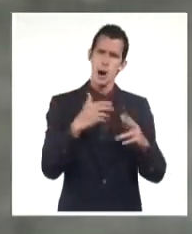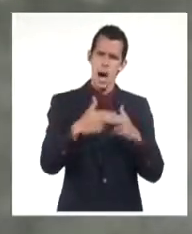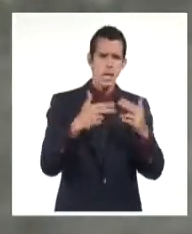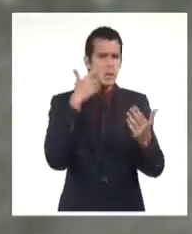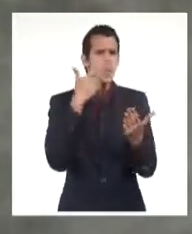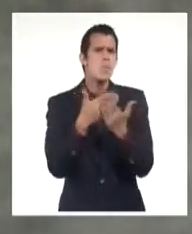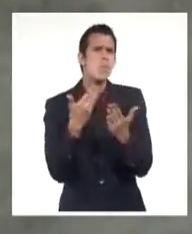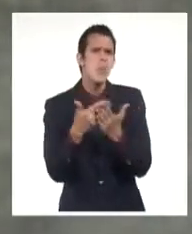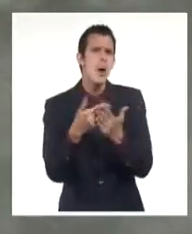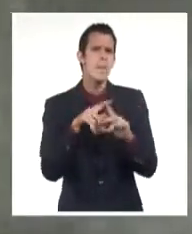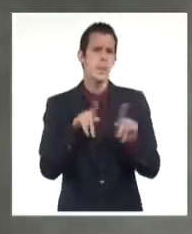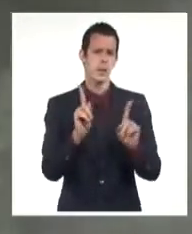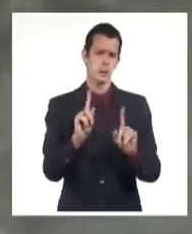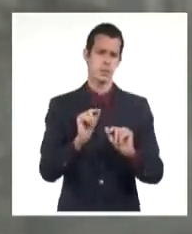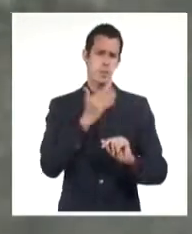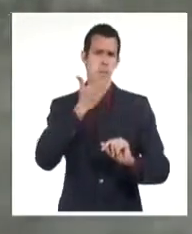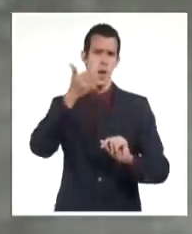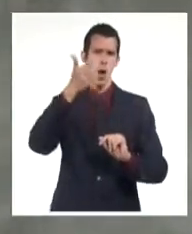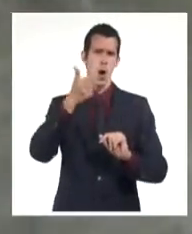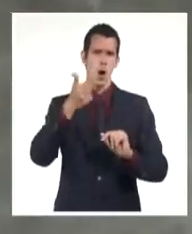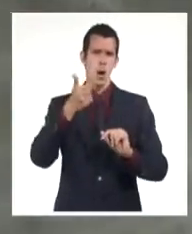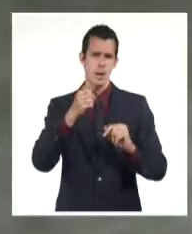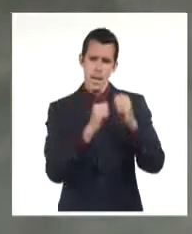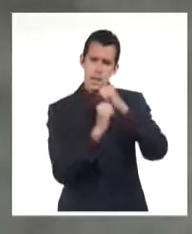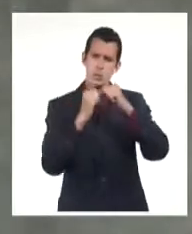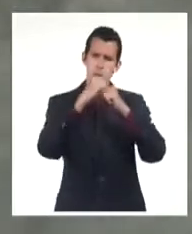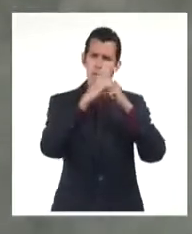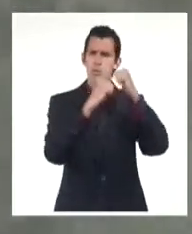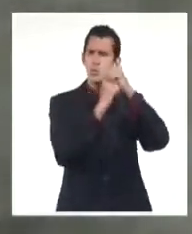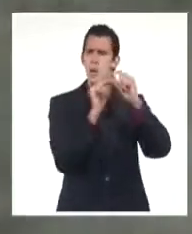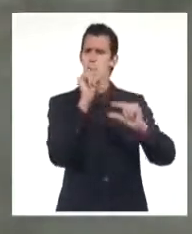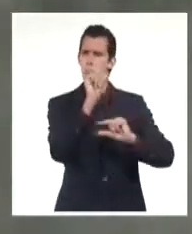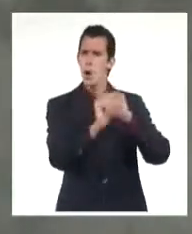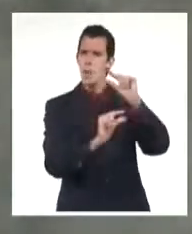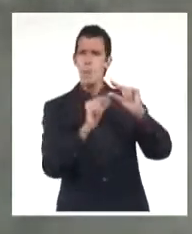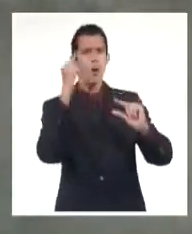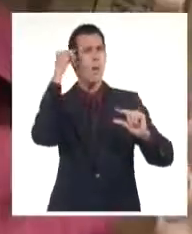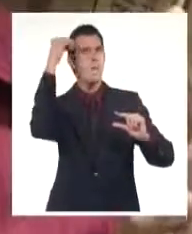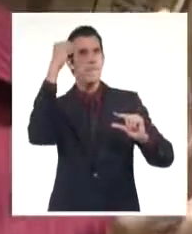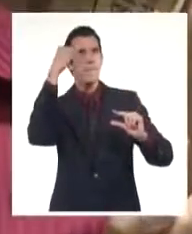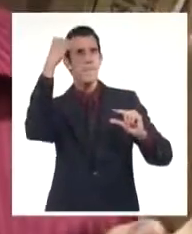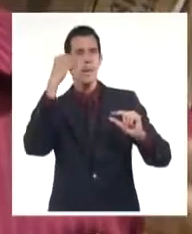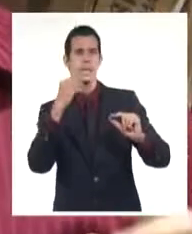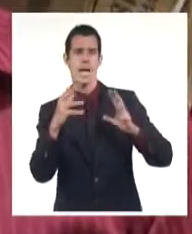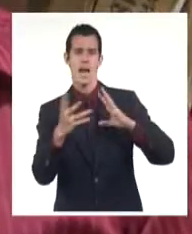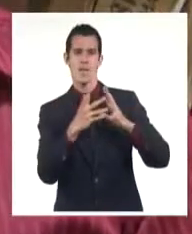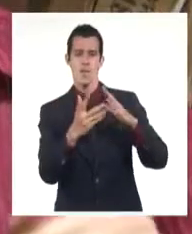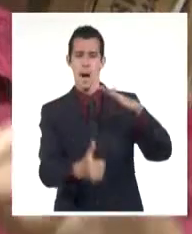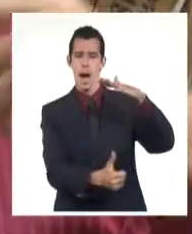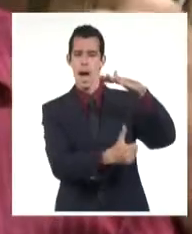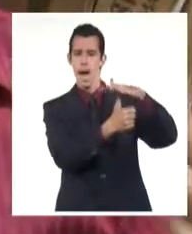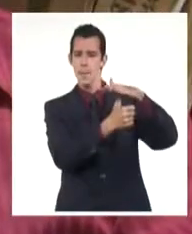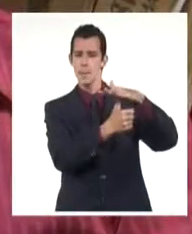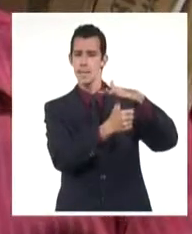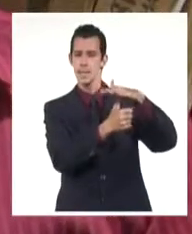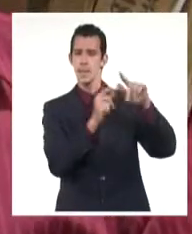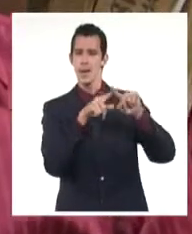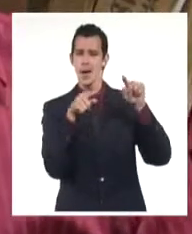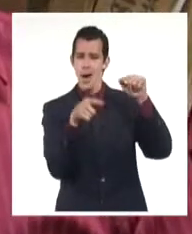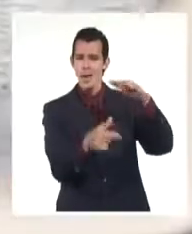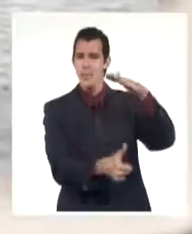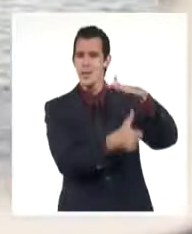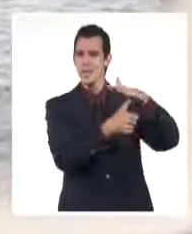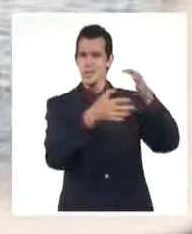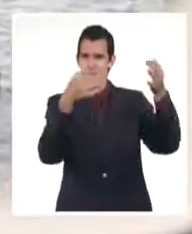desde abajo creando condiciones para americanizar la isla. Pero había una tercera variante, que era el establecimiento de